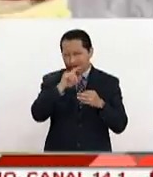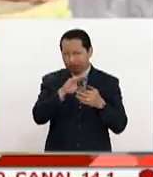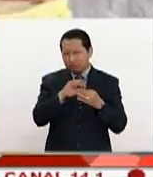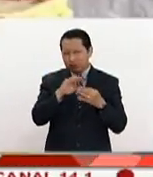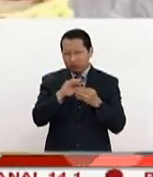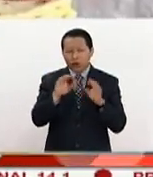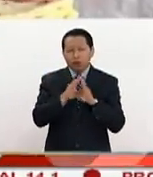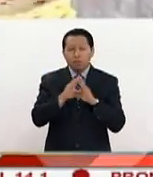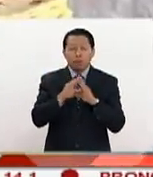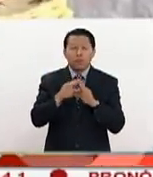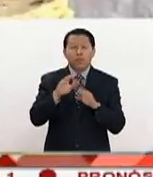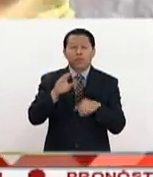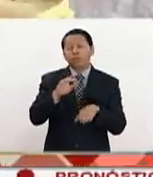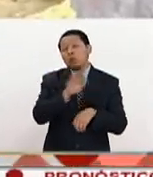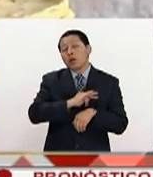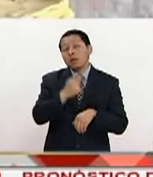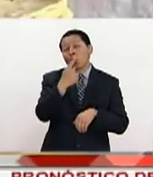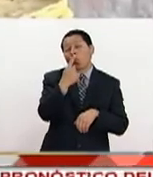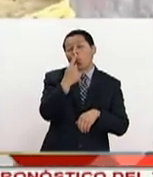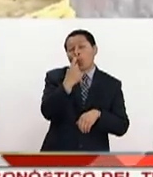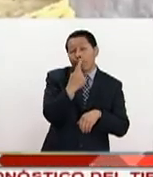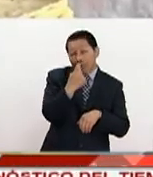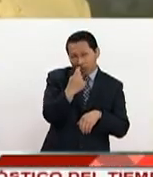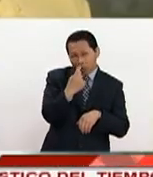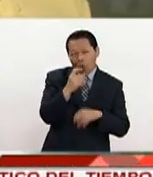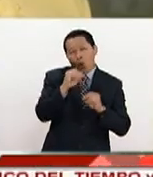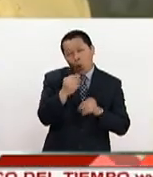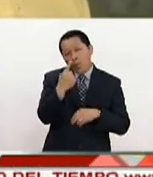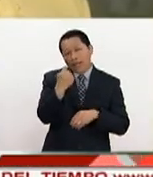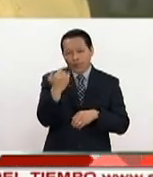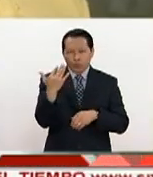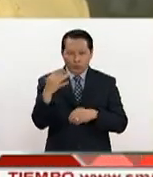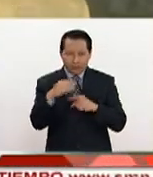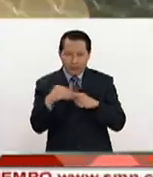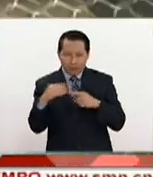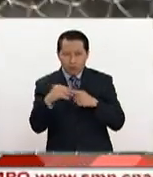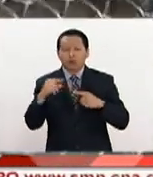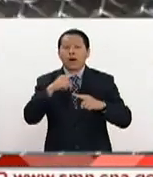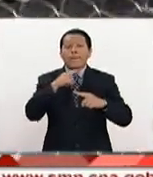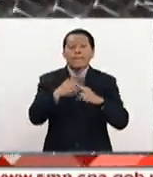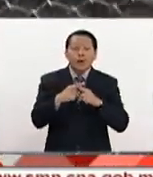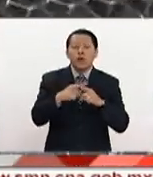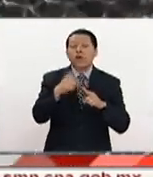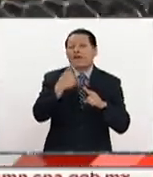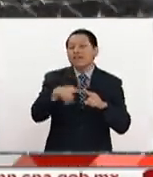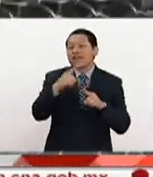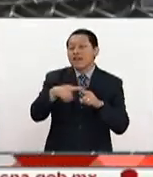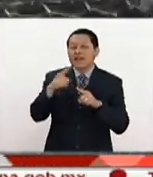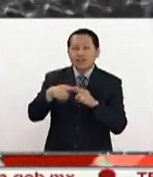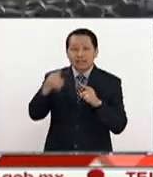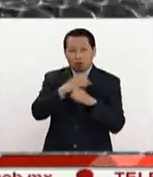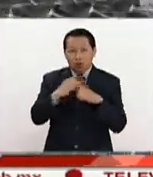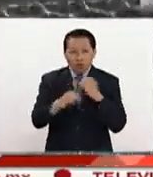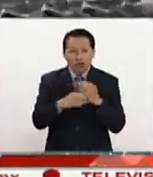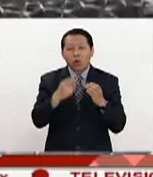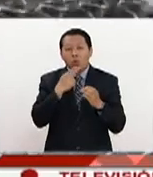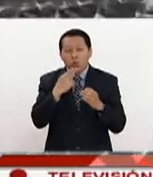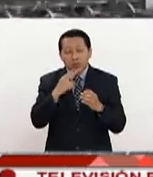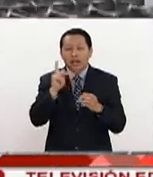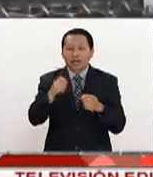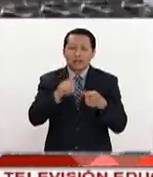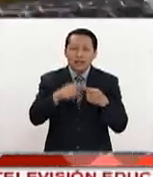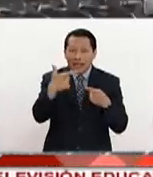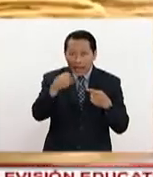aumento general, dice, de 1.50 pesos por kilo. Esto dijo debido al incremento en los insumos que se utilizan para la producción, como el